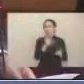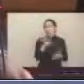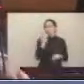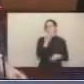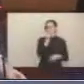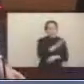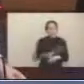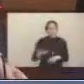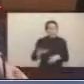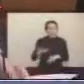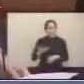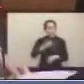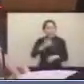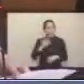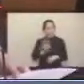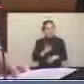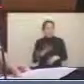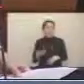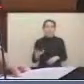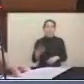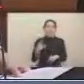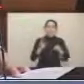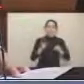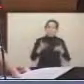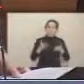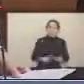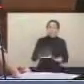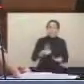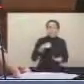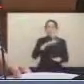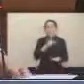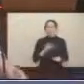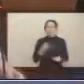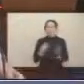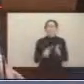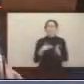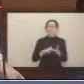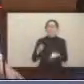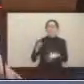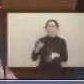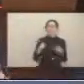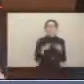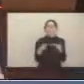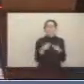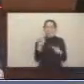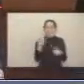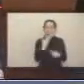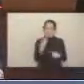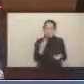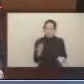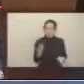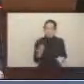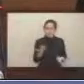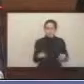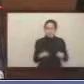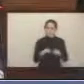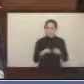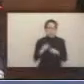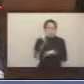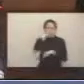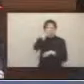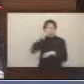creo que de sus hijos, y nos parece que hay que articular un sistema de cheque escolar, que es lo que ocurre, lo que hay en Madrid, y